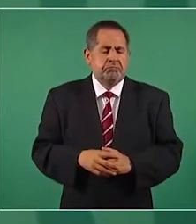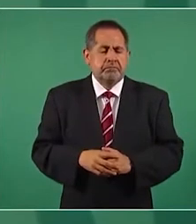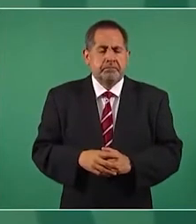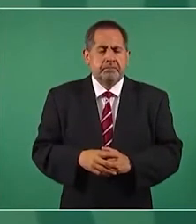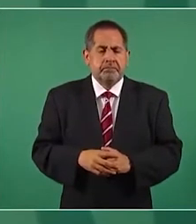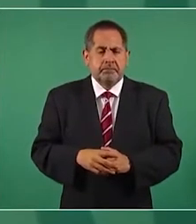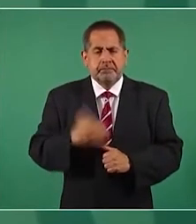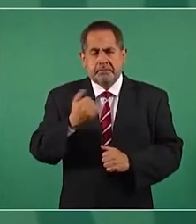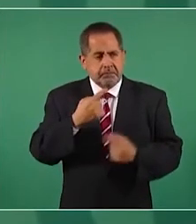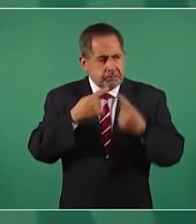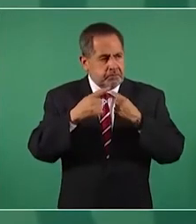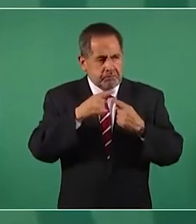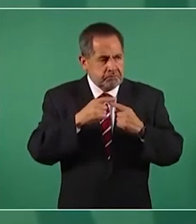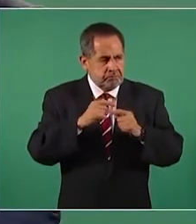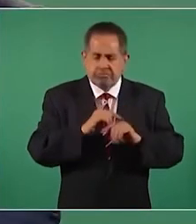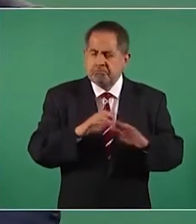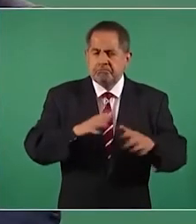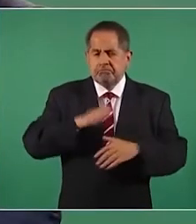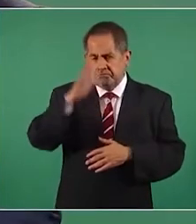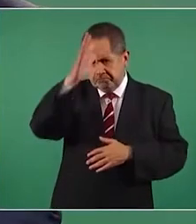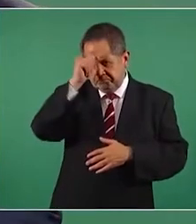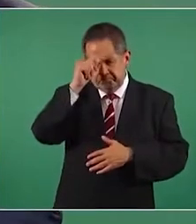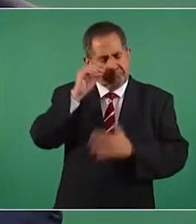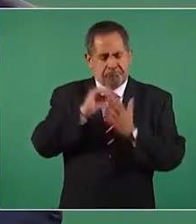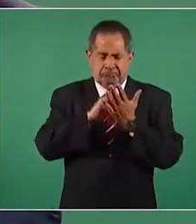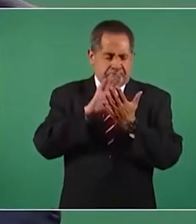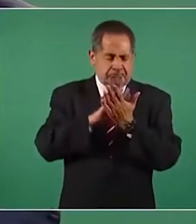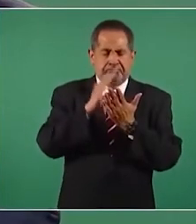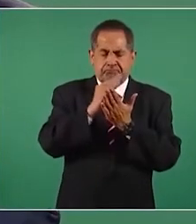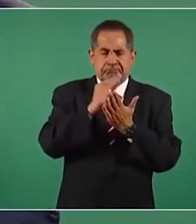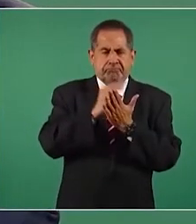y llegamos a acuerdos.